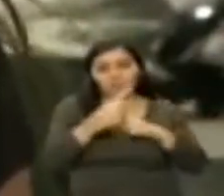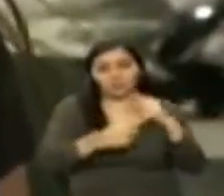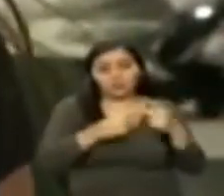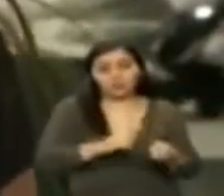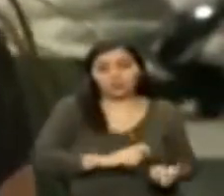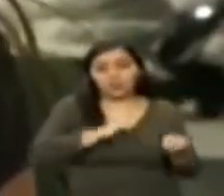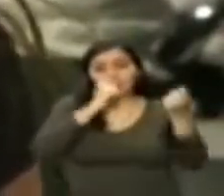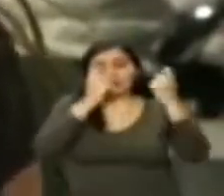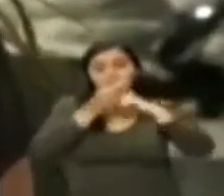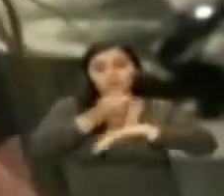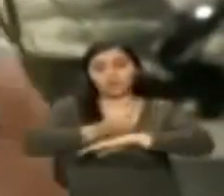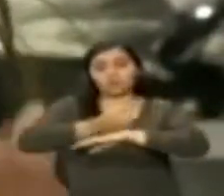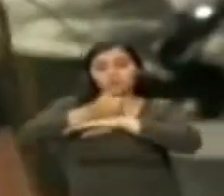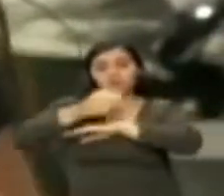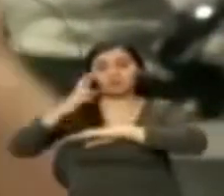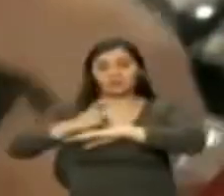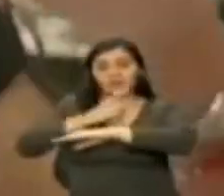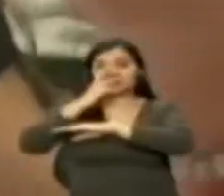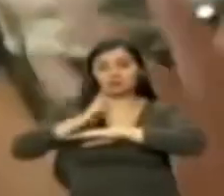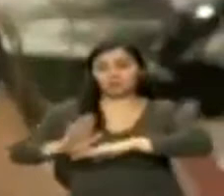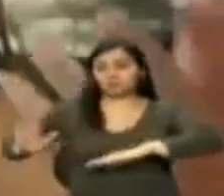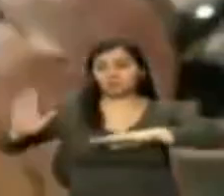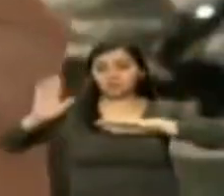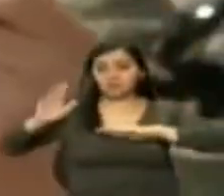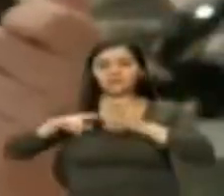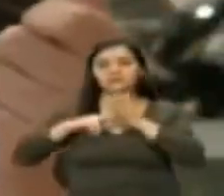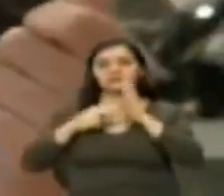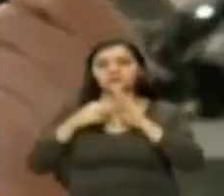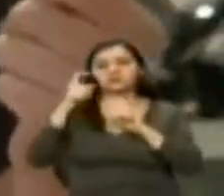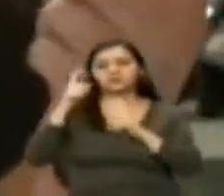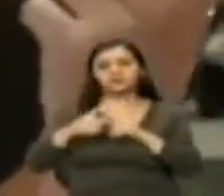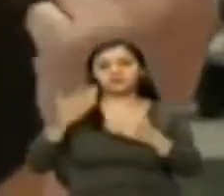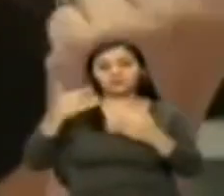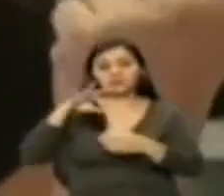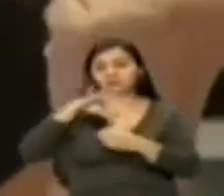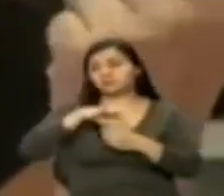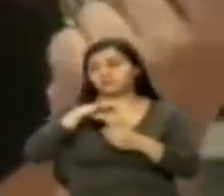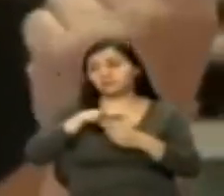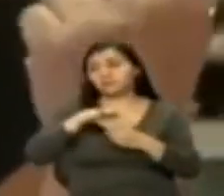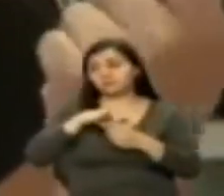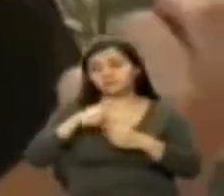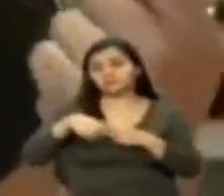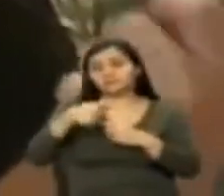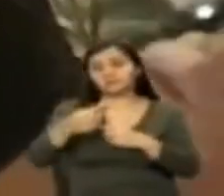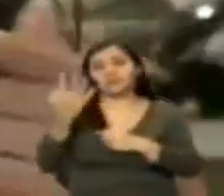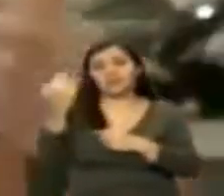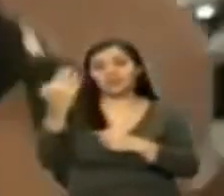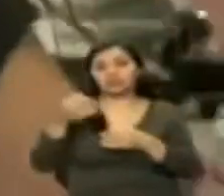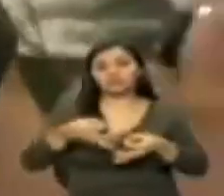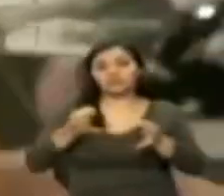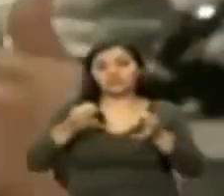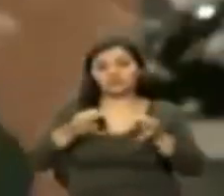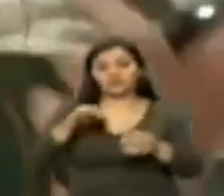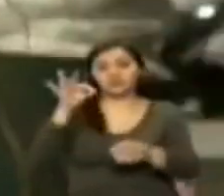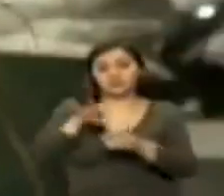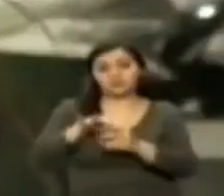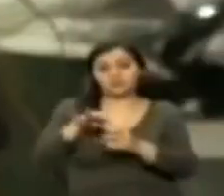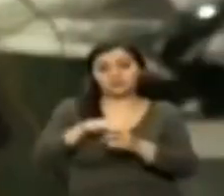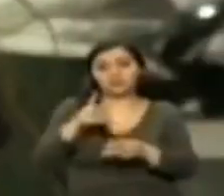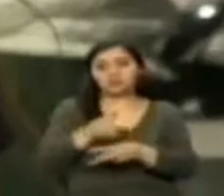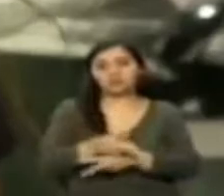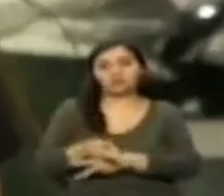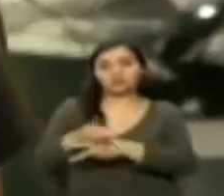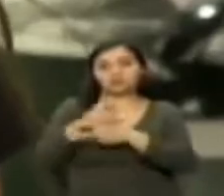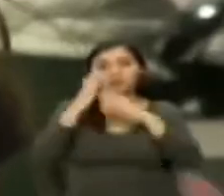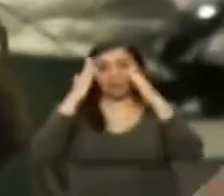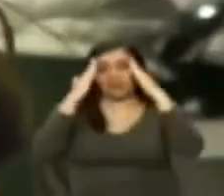de autoridades, lo que vamos a hacer es, luego de las elecciones que están programadas para el 14 de febrero, que el Consejo